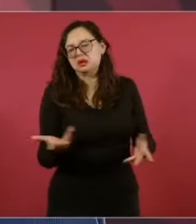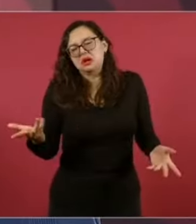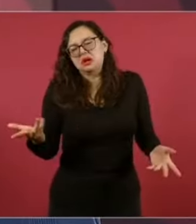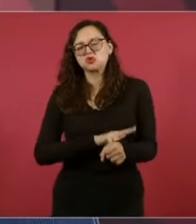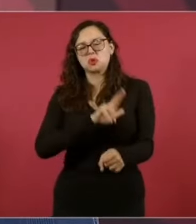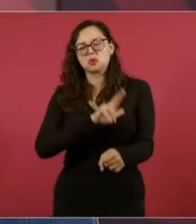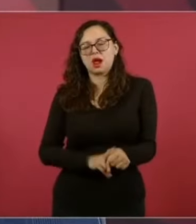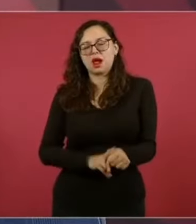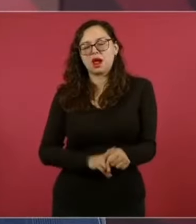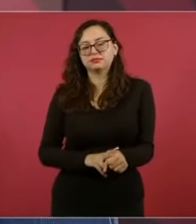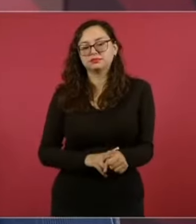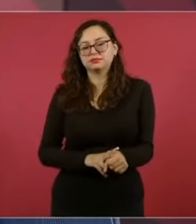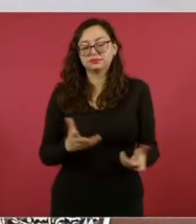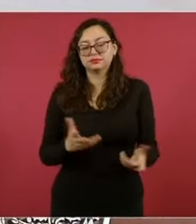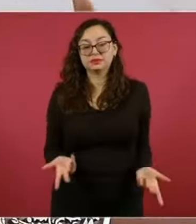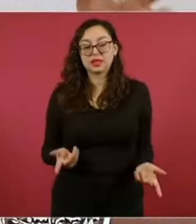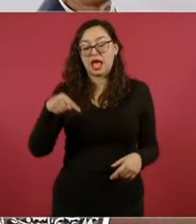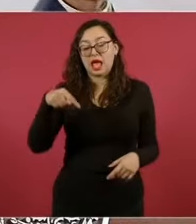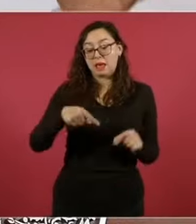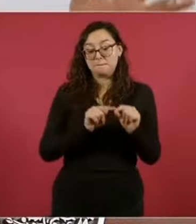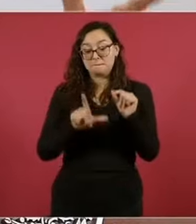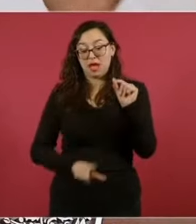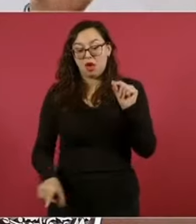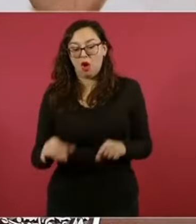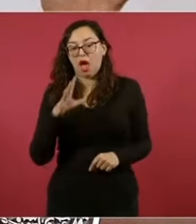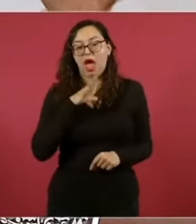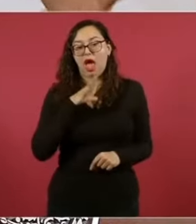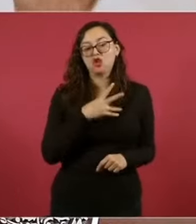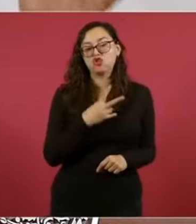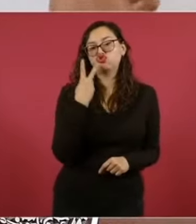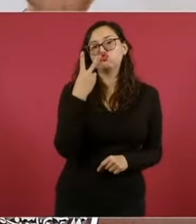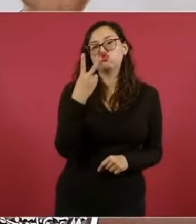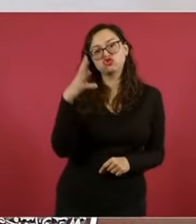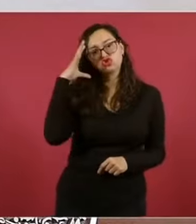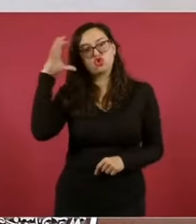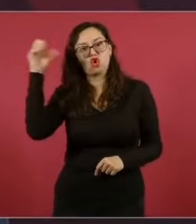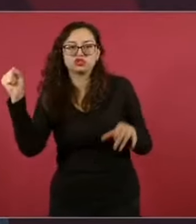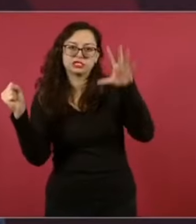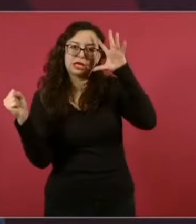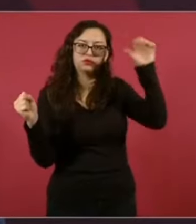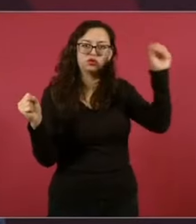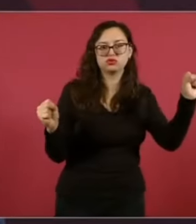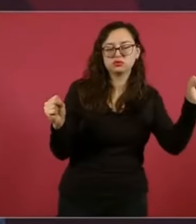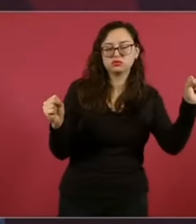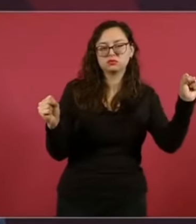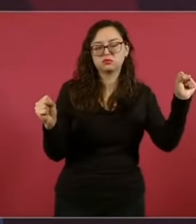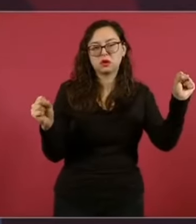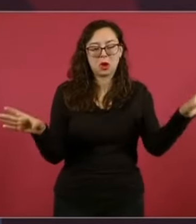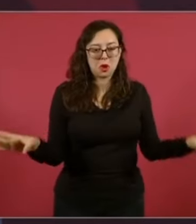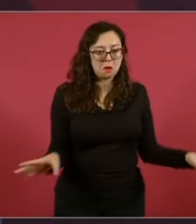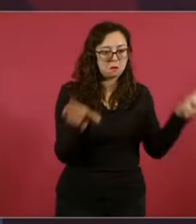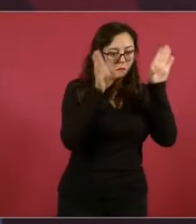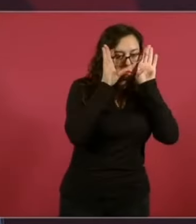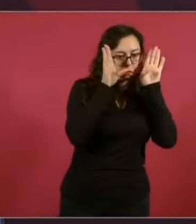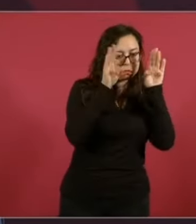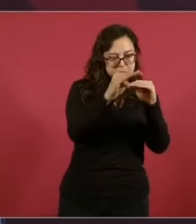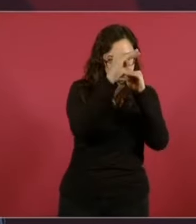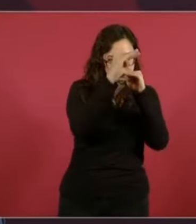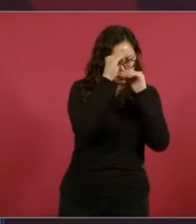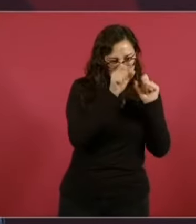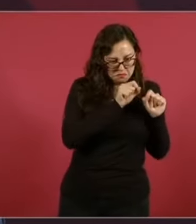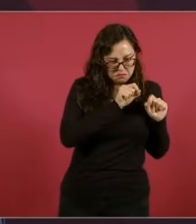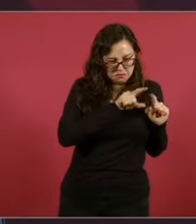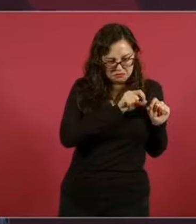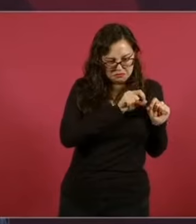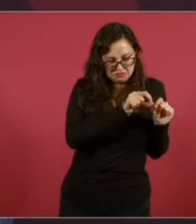México una corriente de pensamiento conservadora. No desapareció